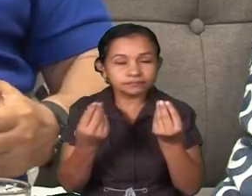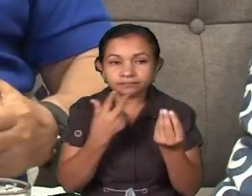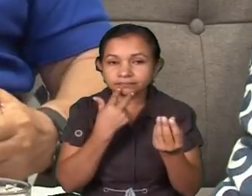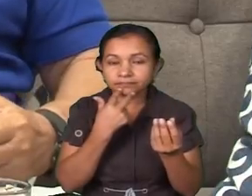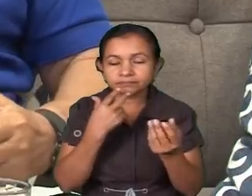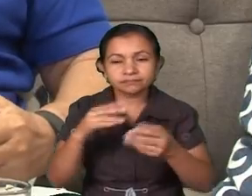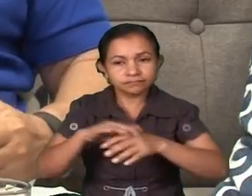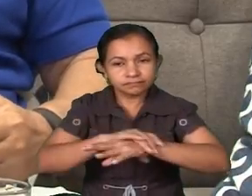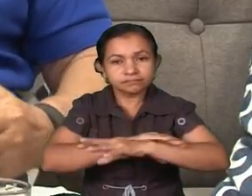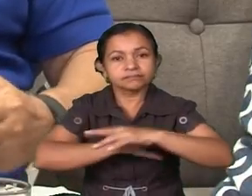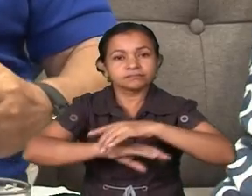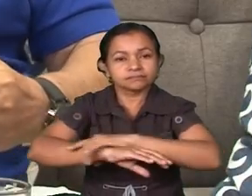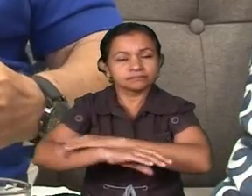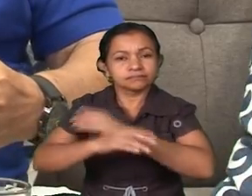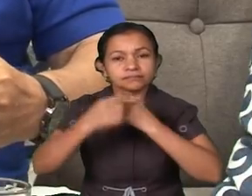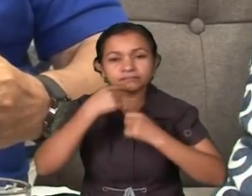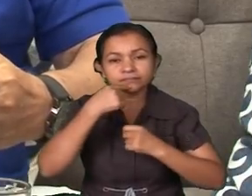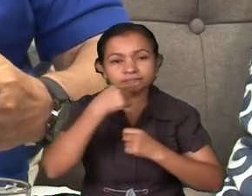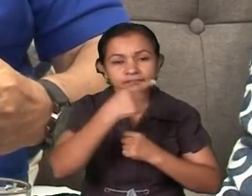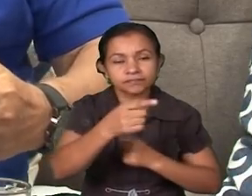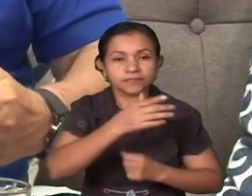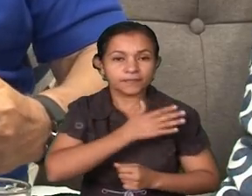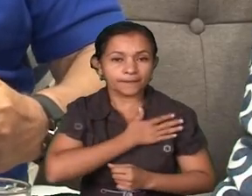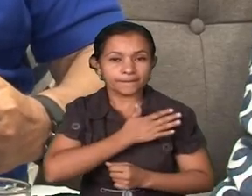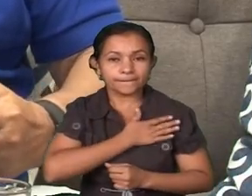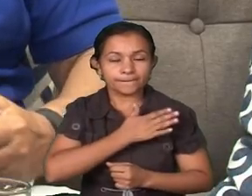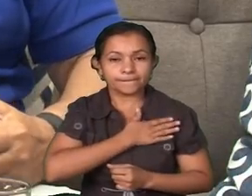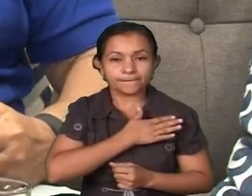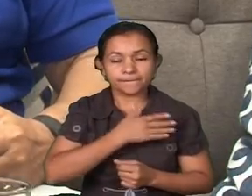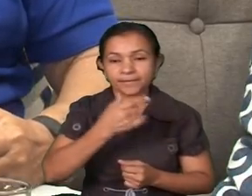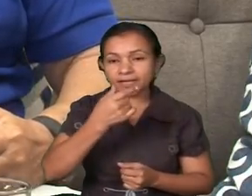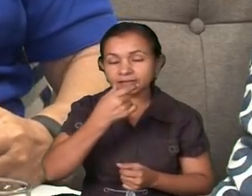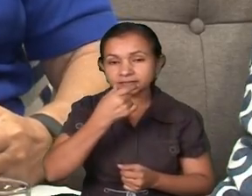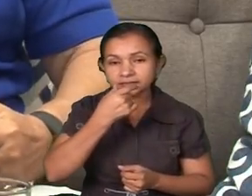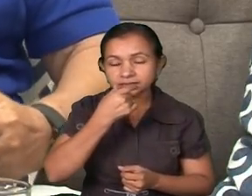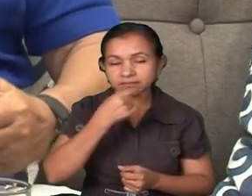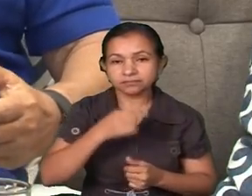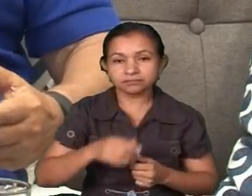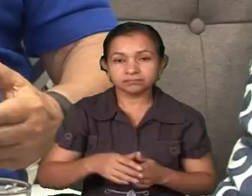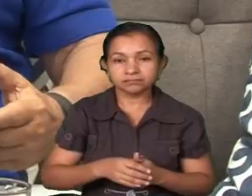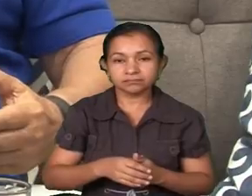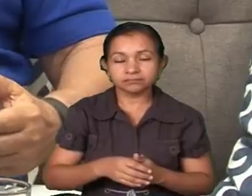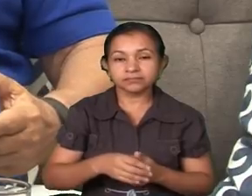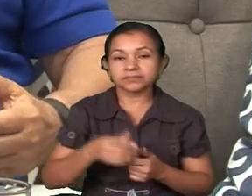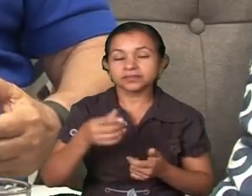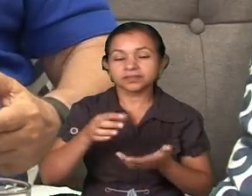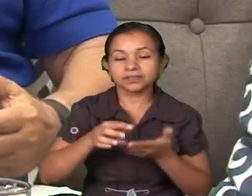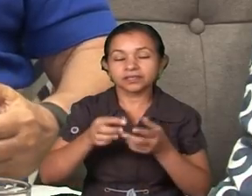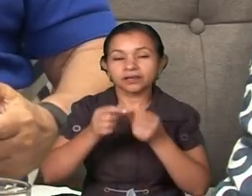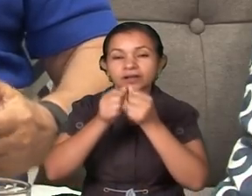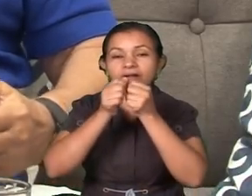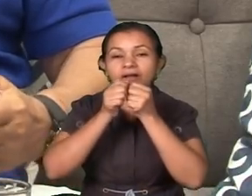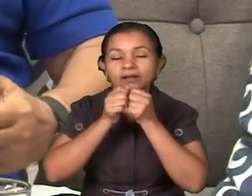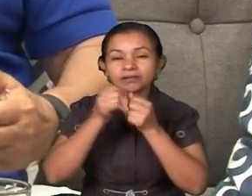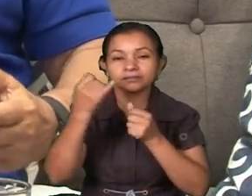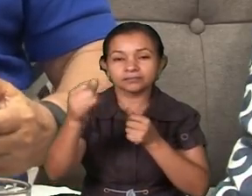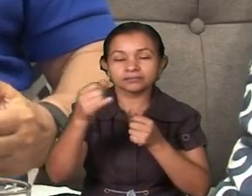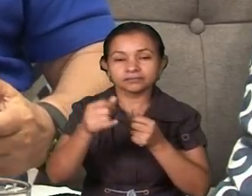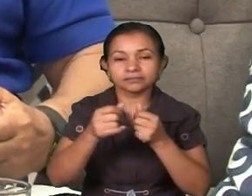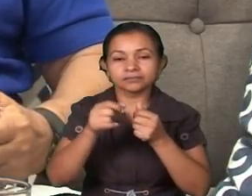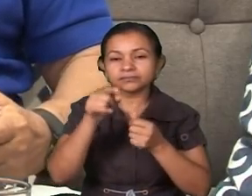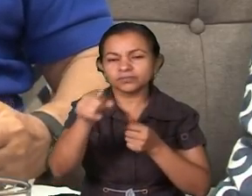muy valiente, y le decía que la guardia no tiraba galletas ni confites, me decía: hostia, ¿qué